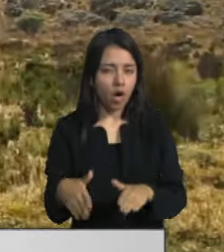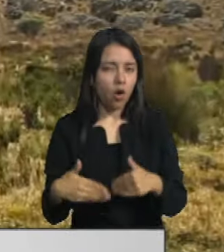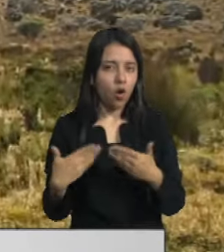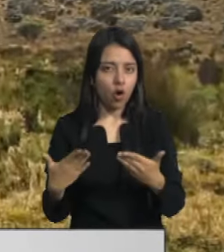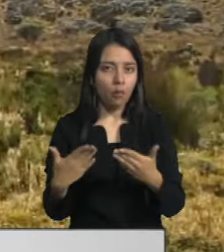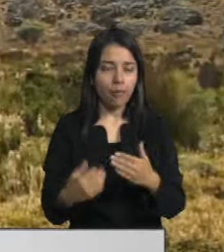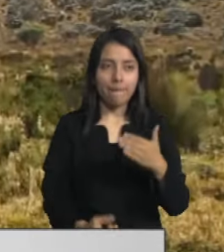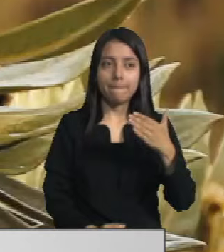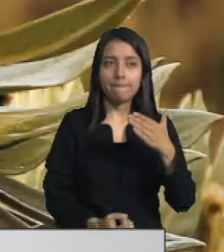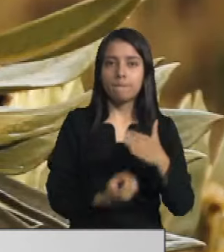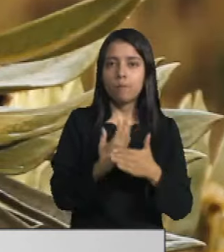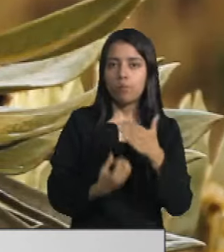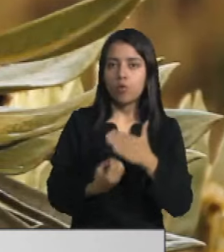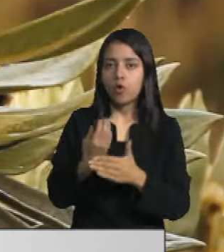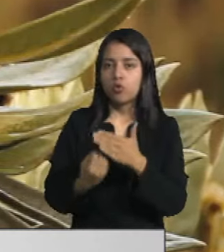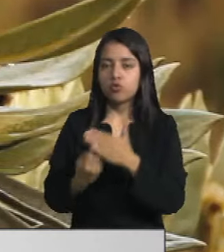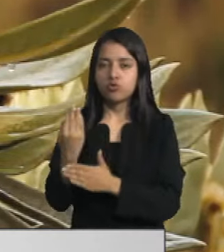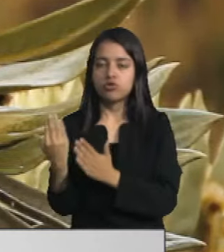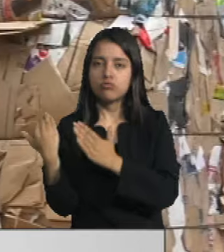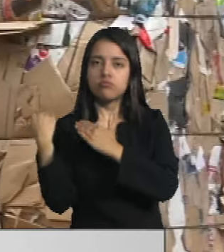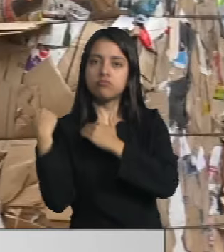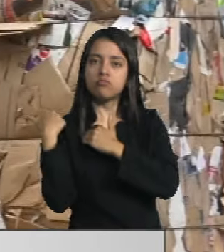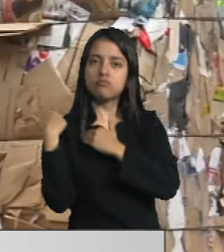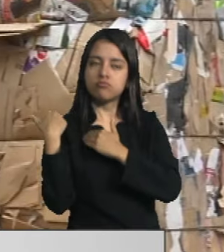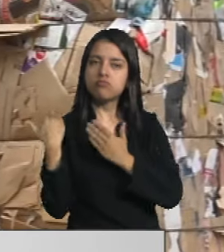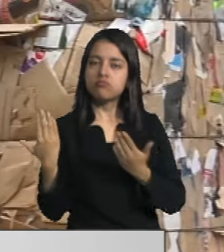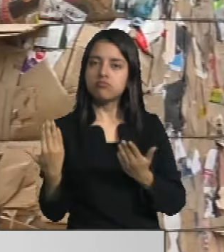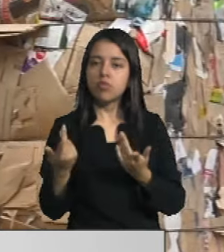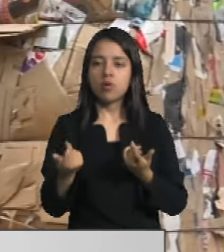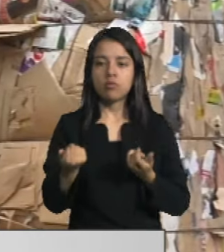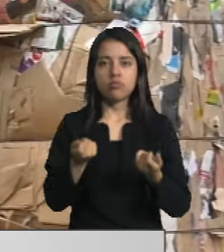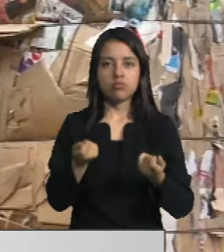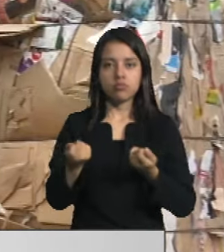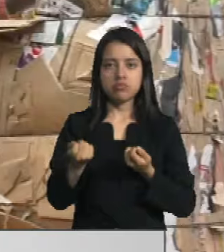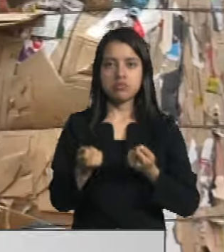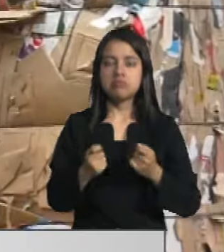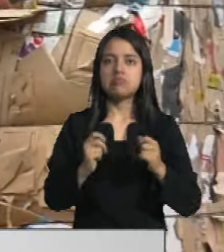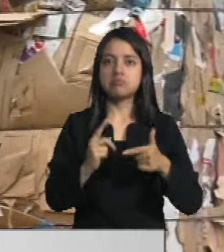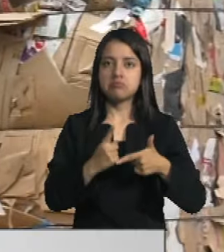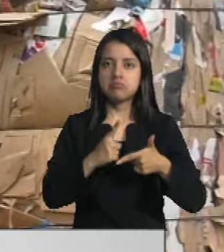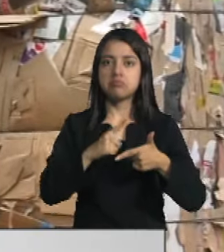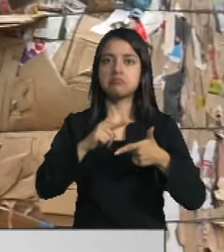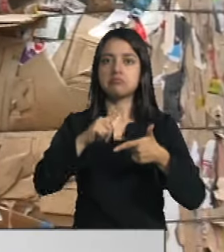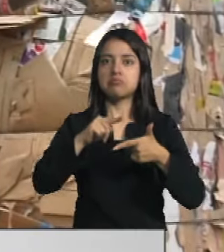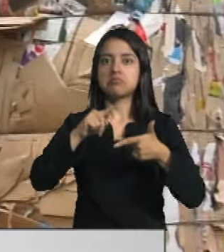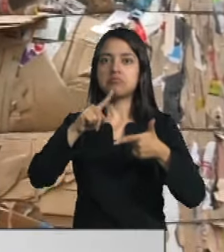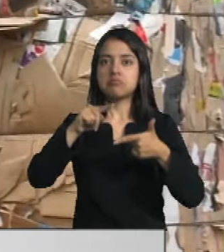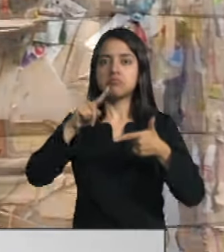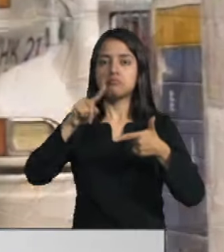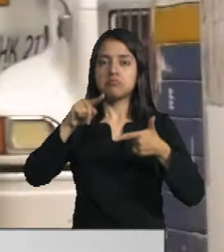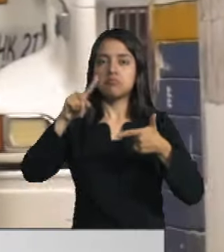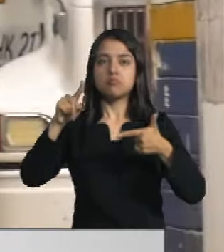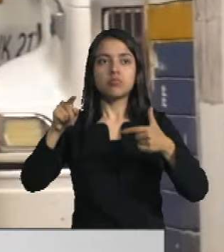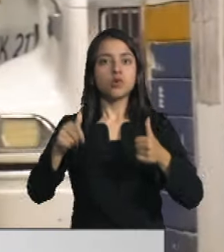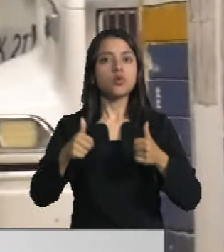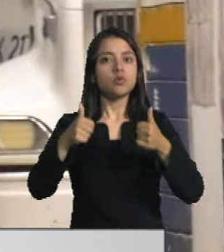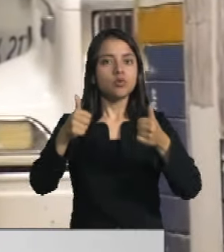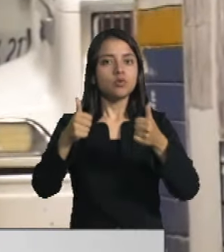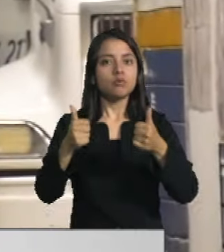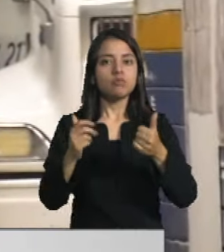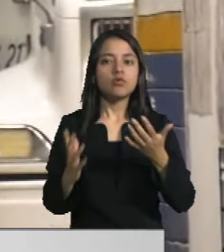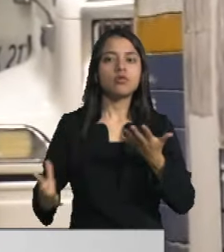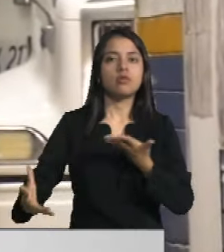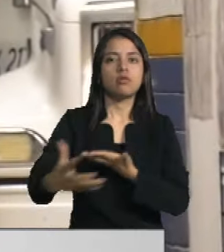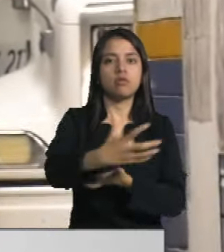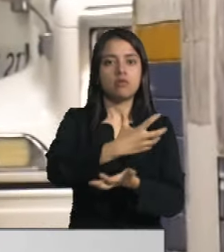de producción y consumo responsables. Se ha avanzado significativamente hacia una matriz productiva que integra el